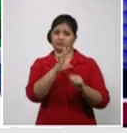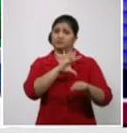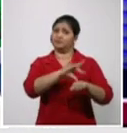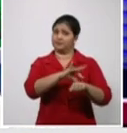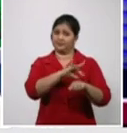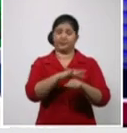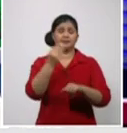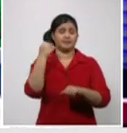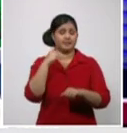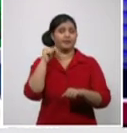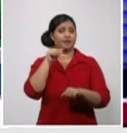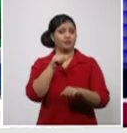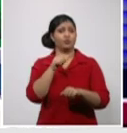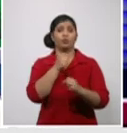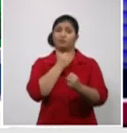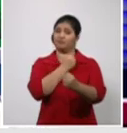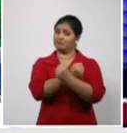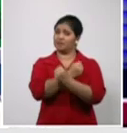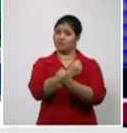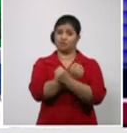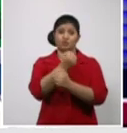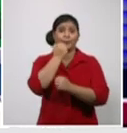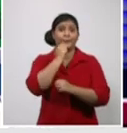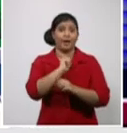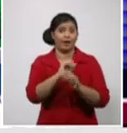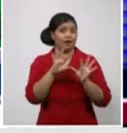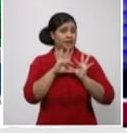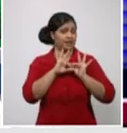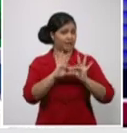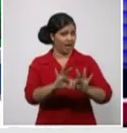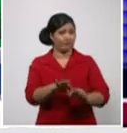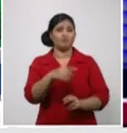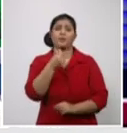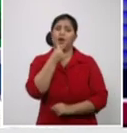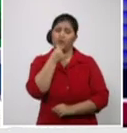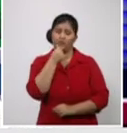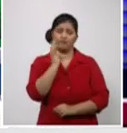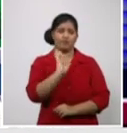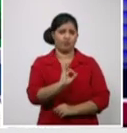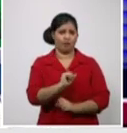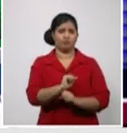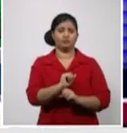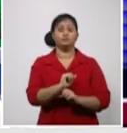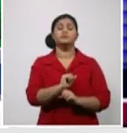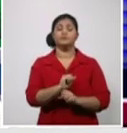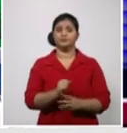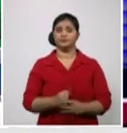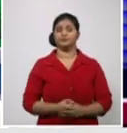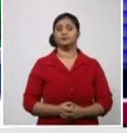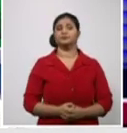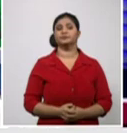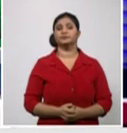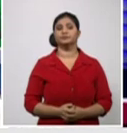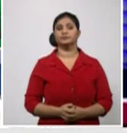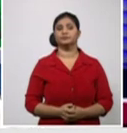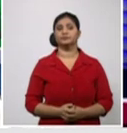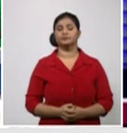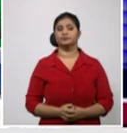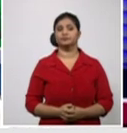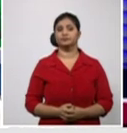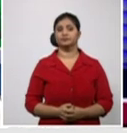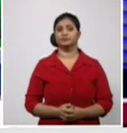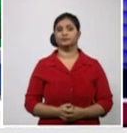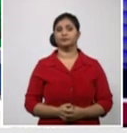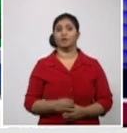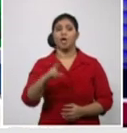que tiene este grupo de población al tener la COVID-19. Los 20 pacientes